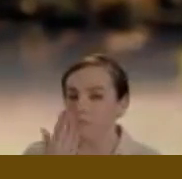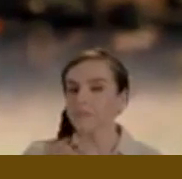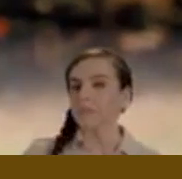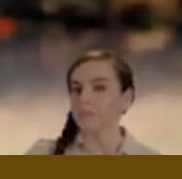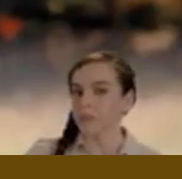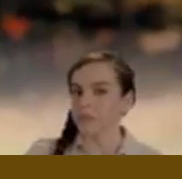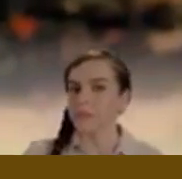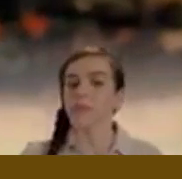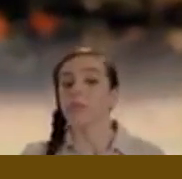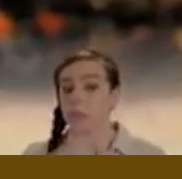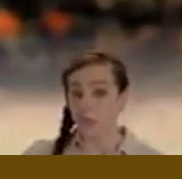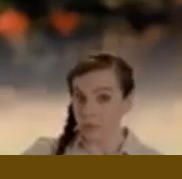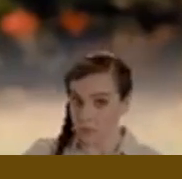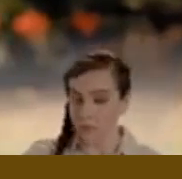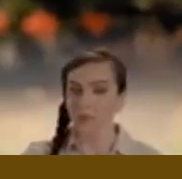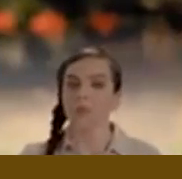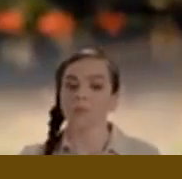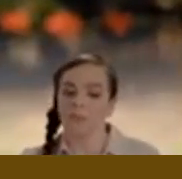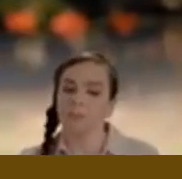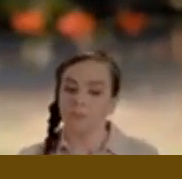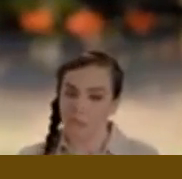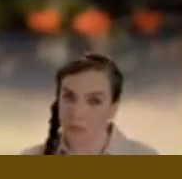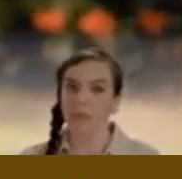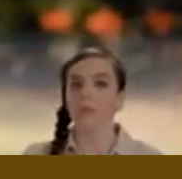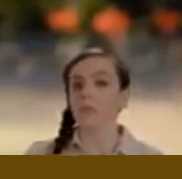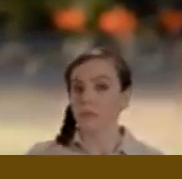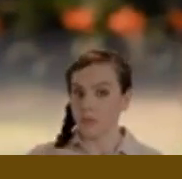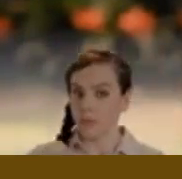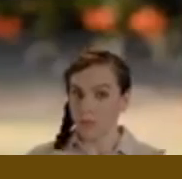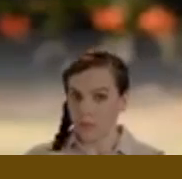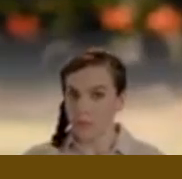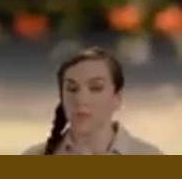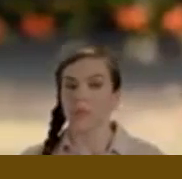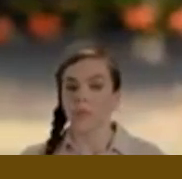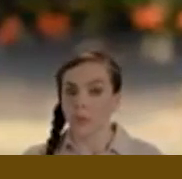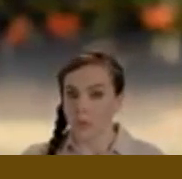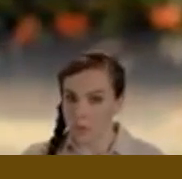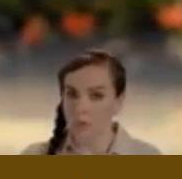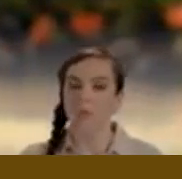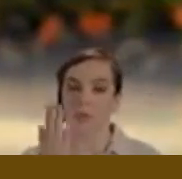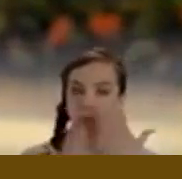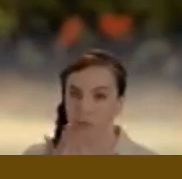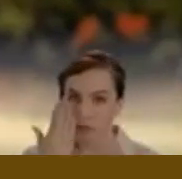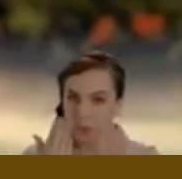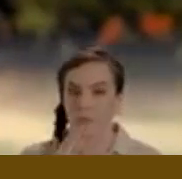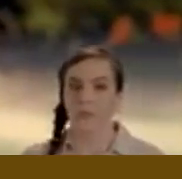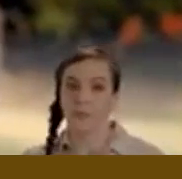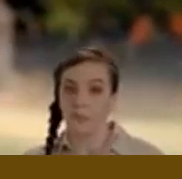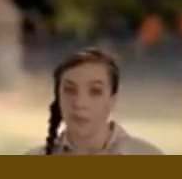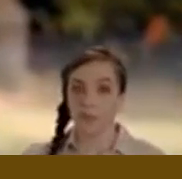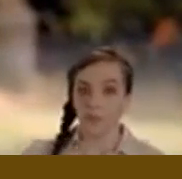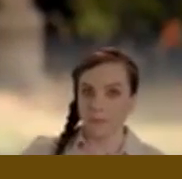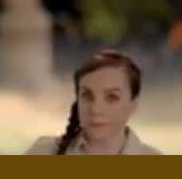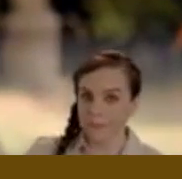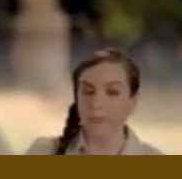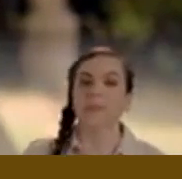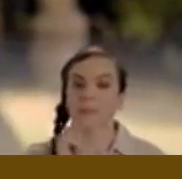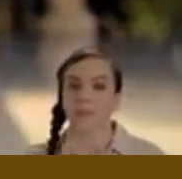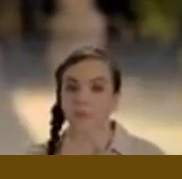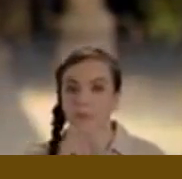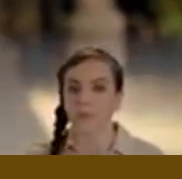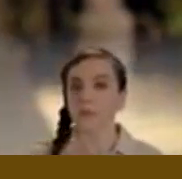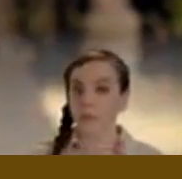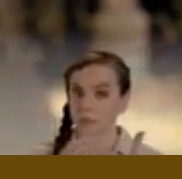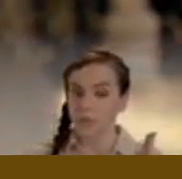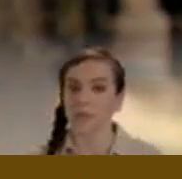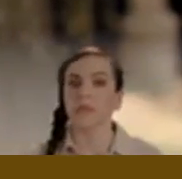López Obrador, estima que la política exterior del país debe tener como base los valores históricos de independencia y libertad,